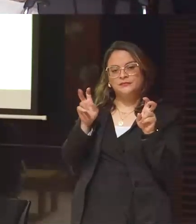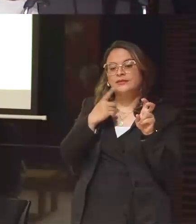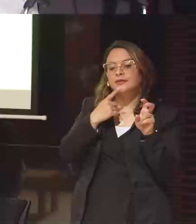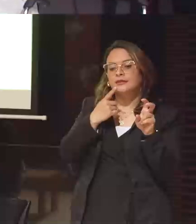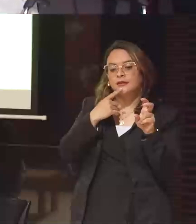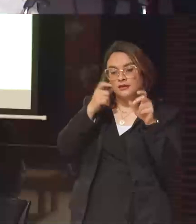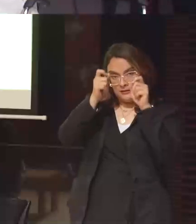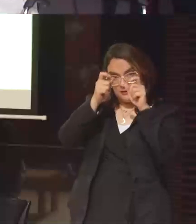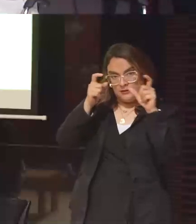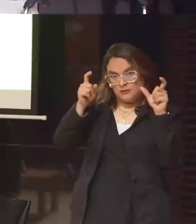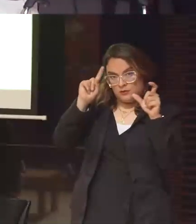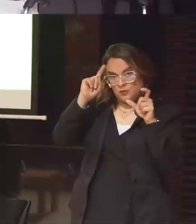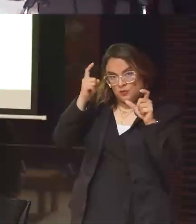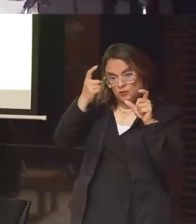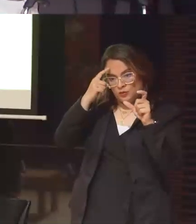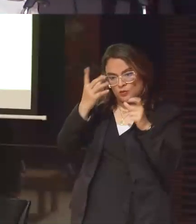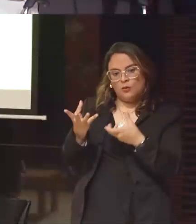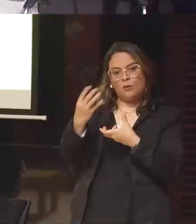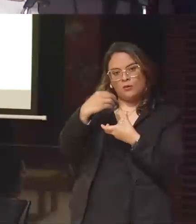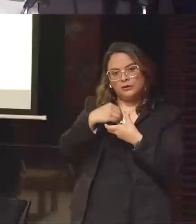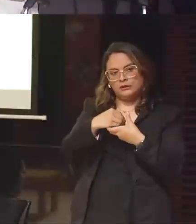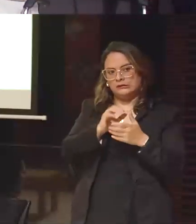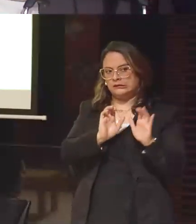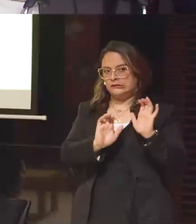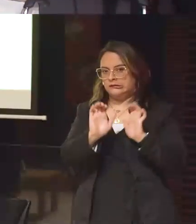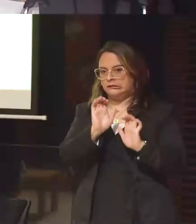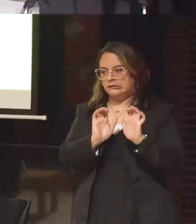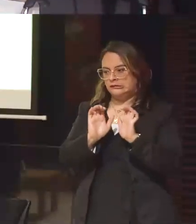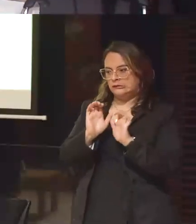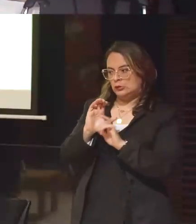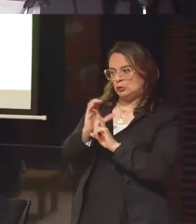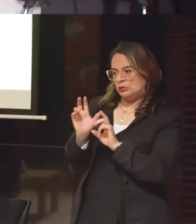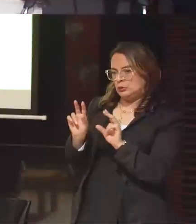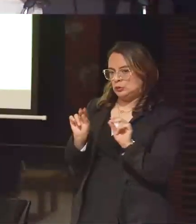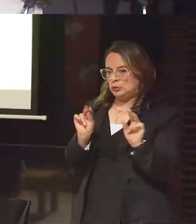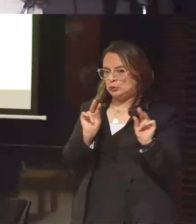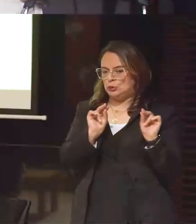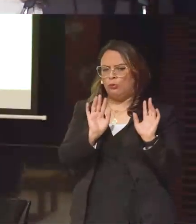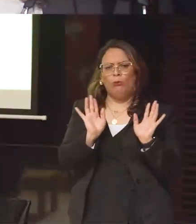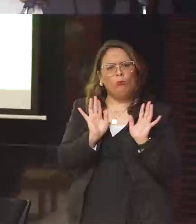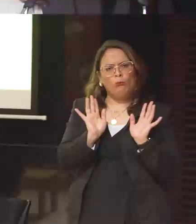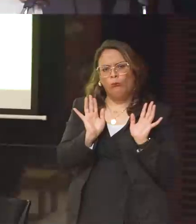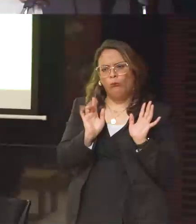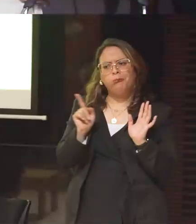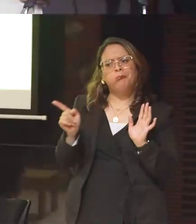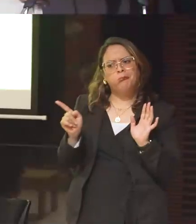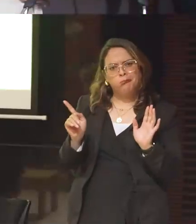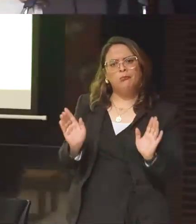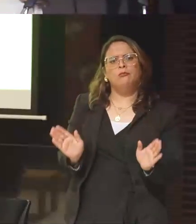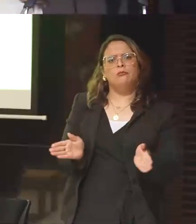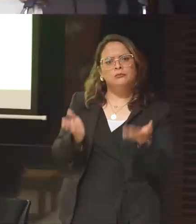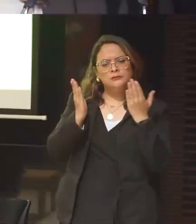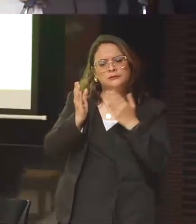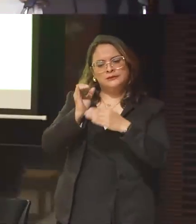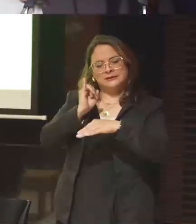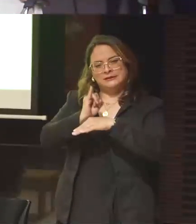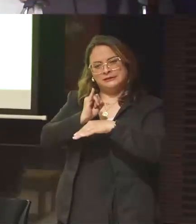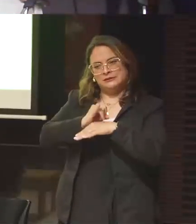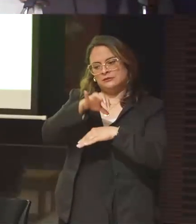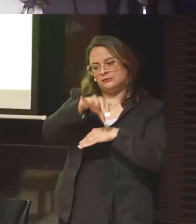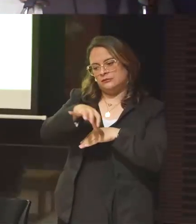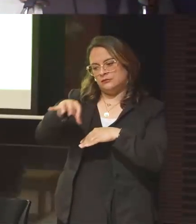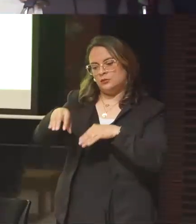como que no quiere meterse en la cultura y no tocar la cultura y no manipular la cultura, pero la realidad es que el impulso que le da la institucionalidad y lo público,